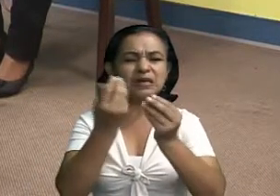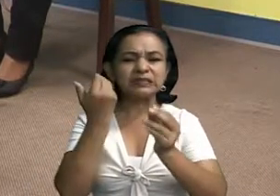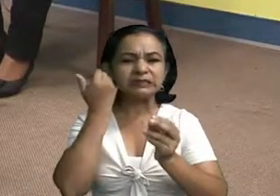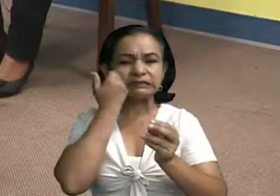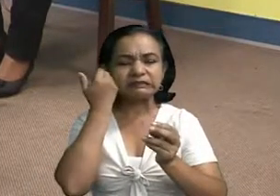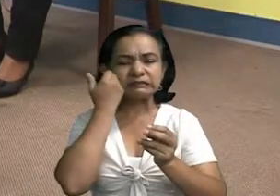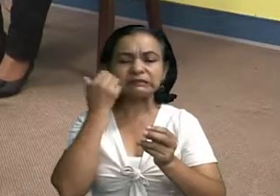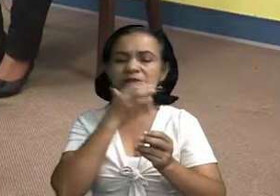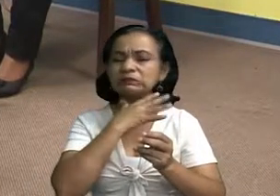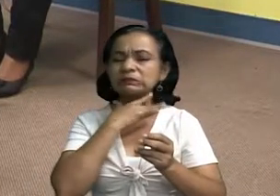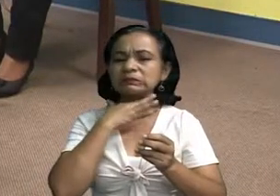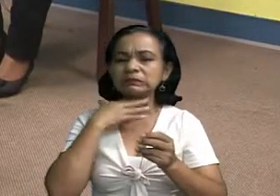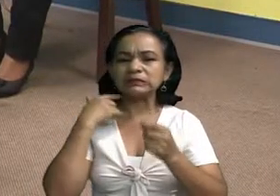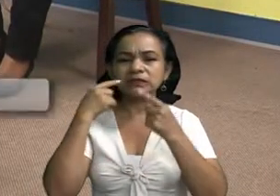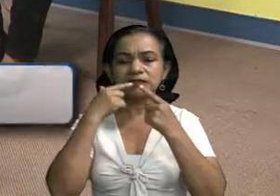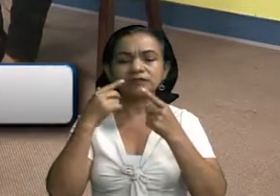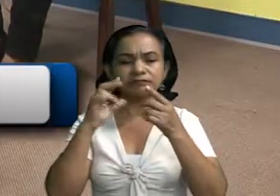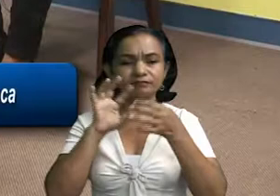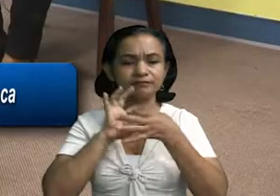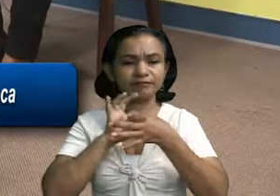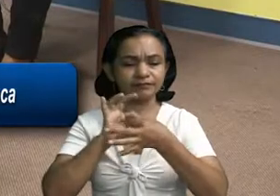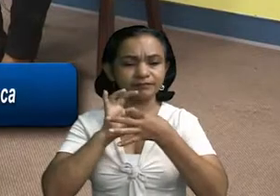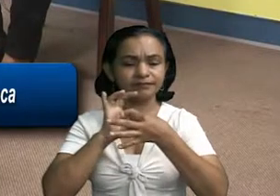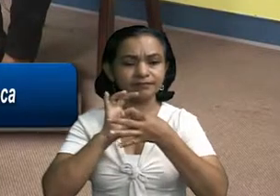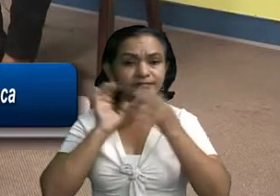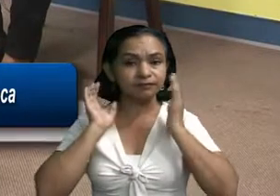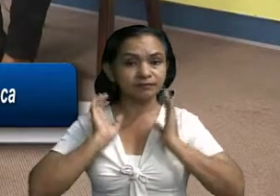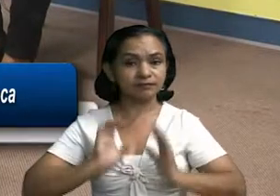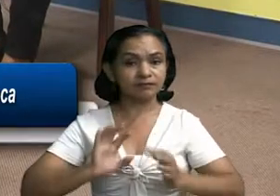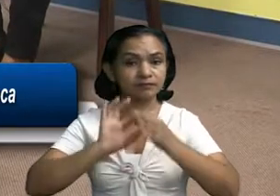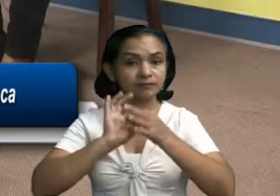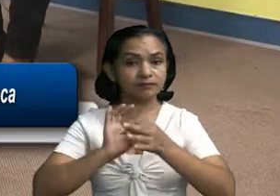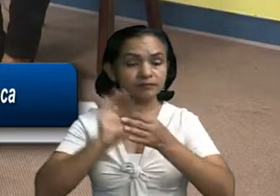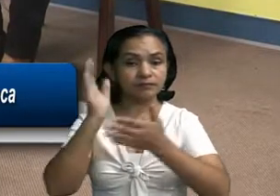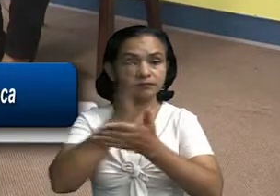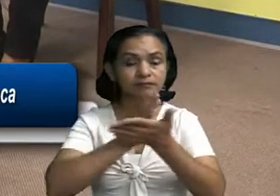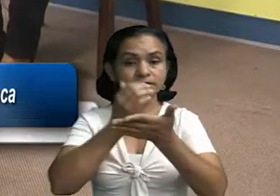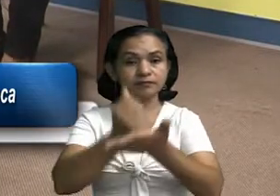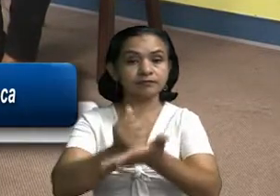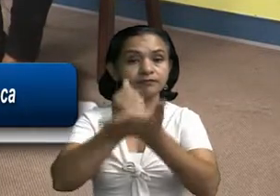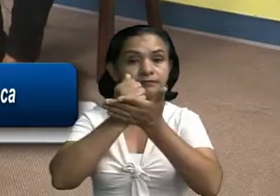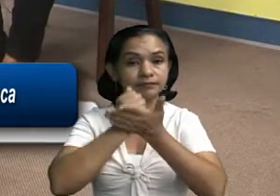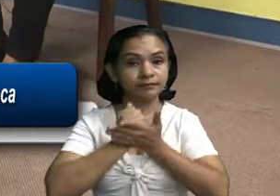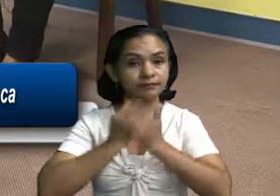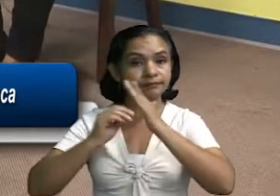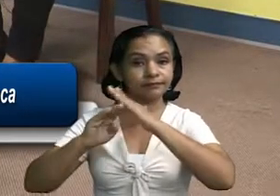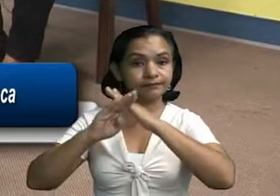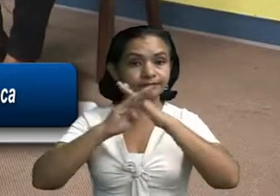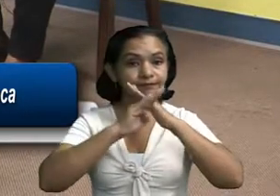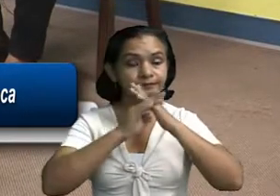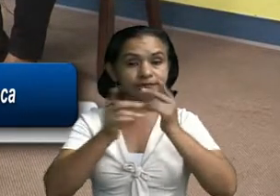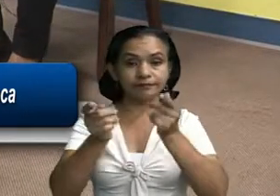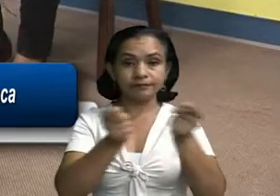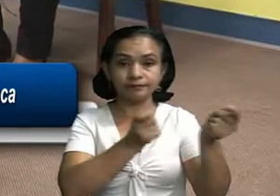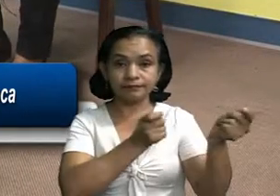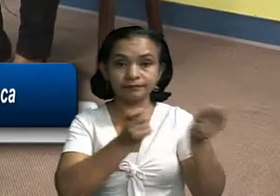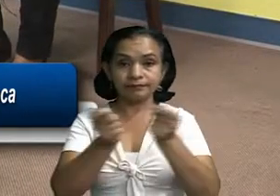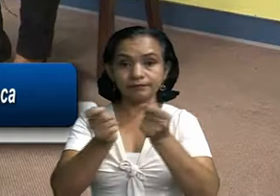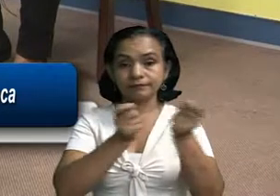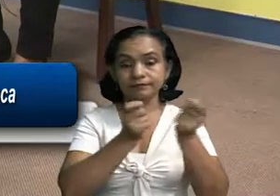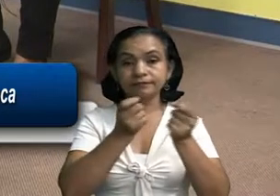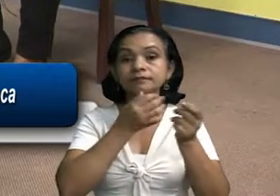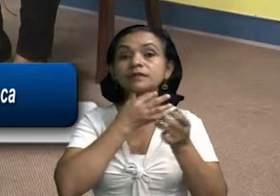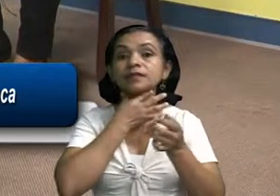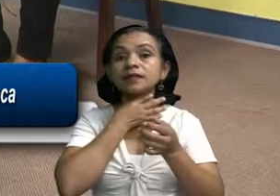Sí. Son bacterias que conviven con nosotros y en determinado momento nos ayudan a autorregularnos la mucosa